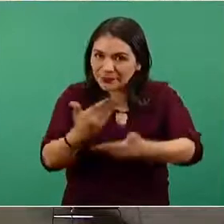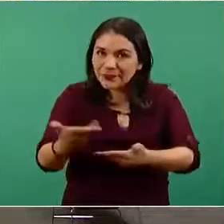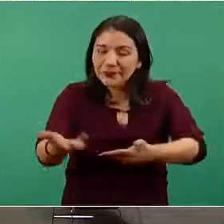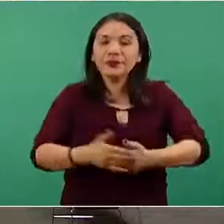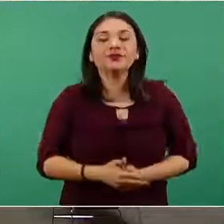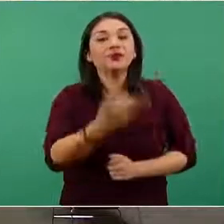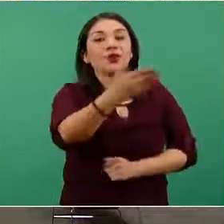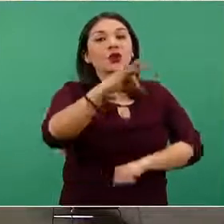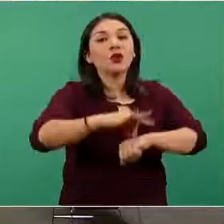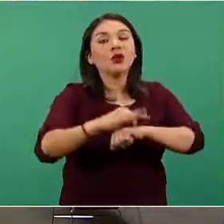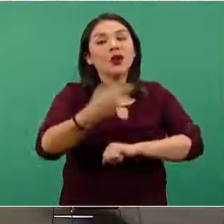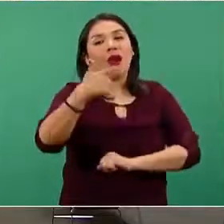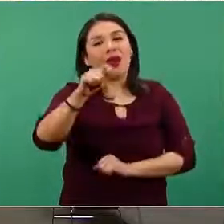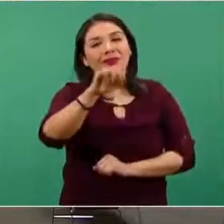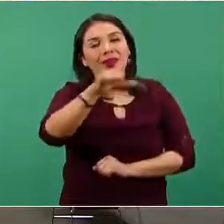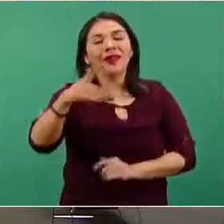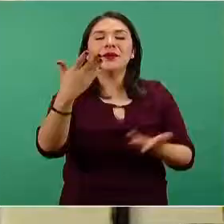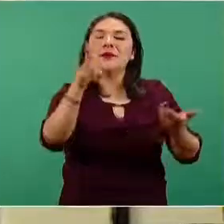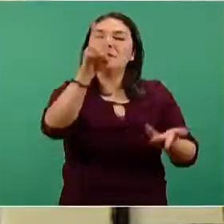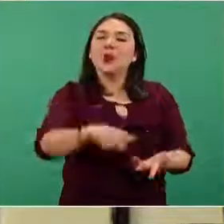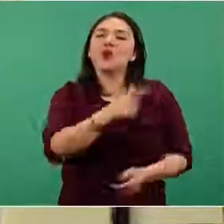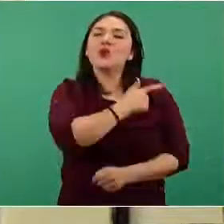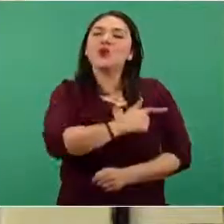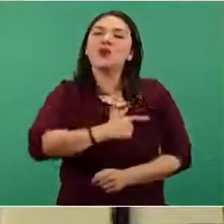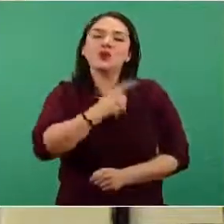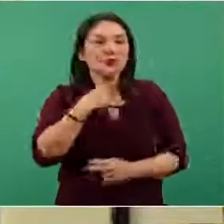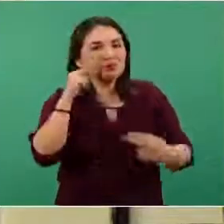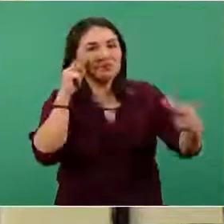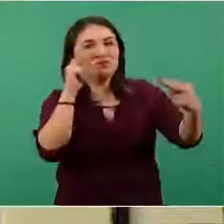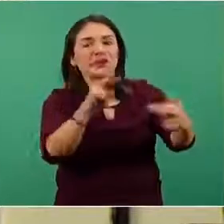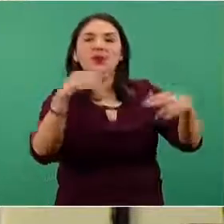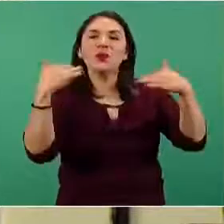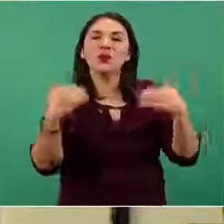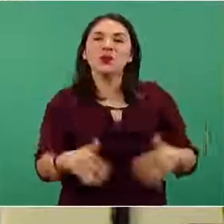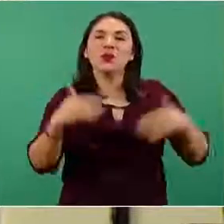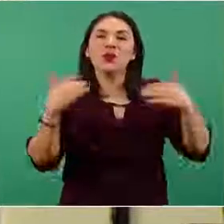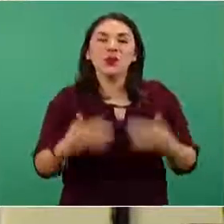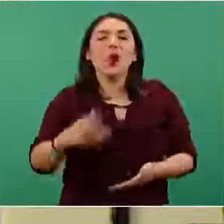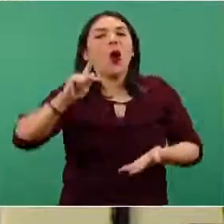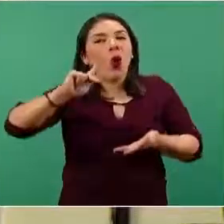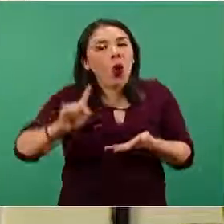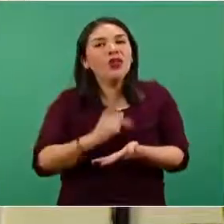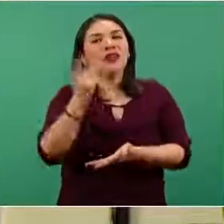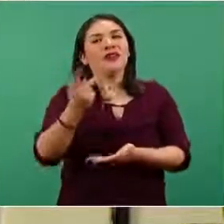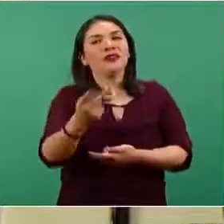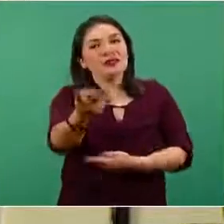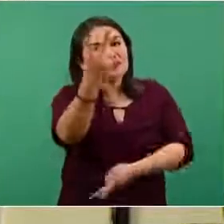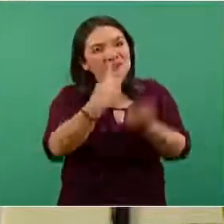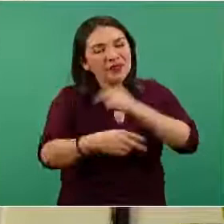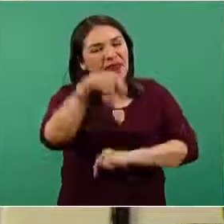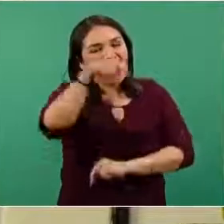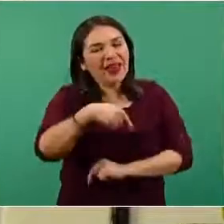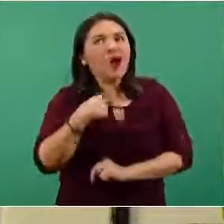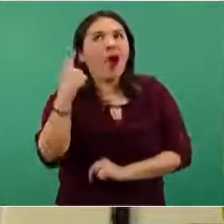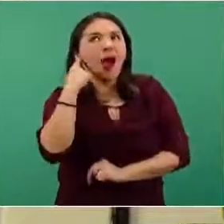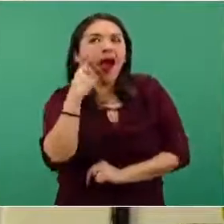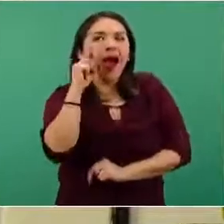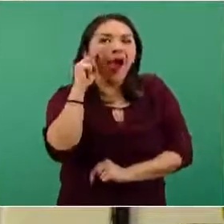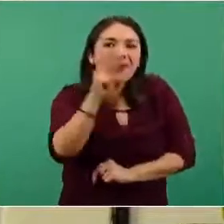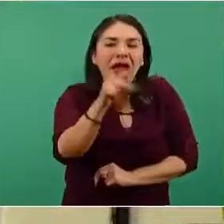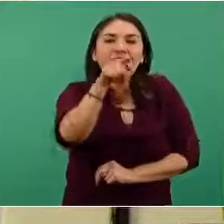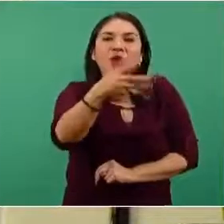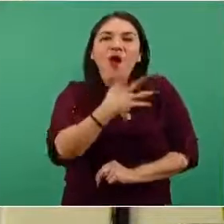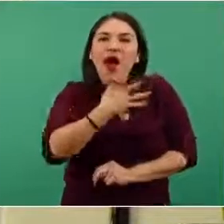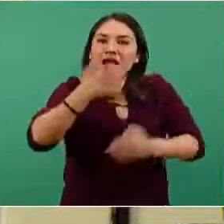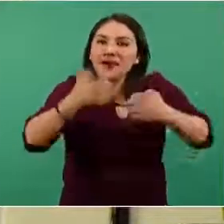Y doctor Hugo López-Gatell, qué gusto nos da volver a verlo, qué gusto volver a tenerlo aquí presente, escucharlo, saber que